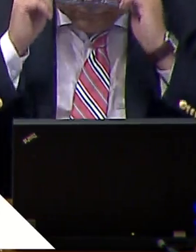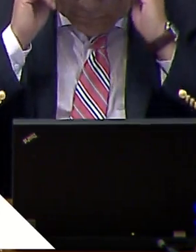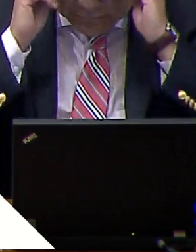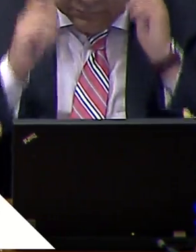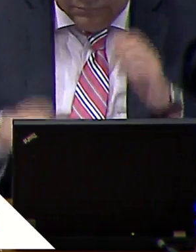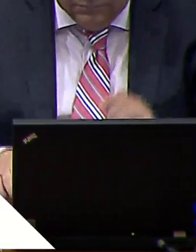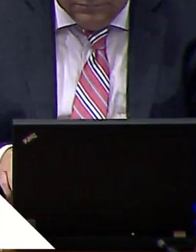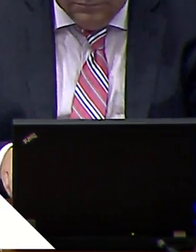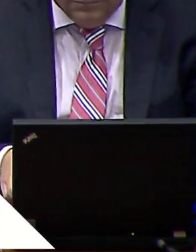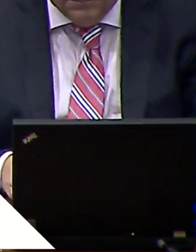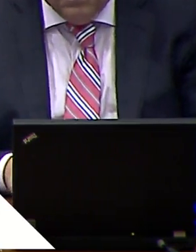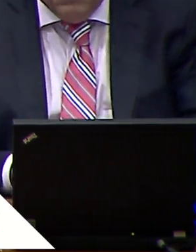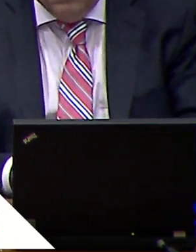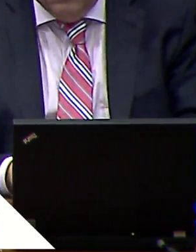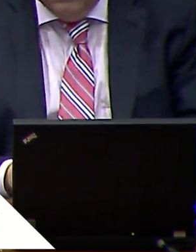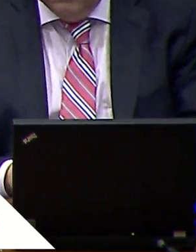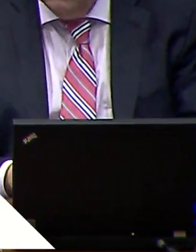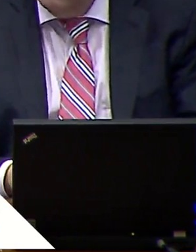votaciones